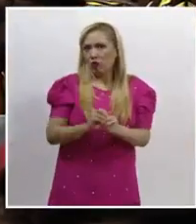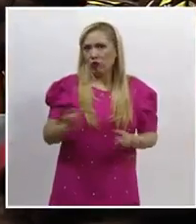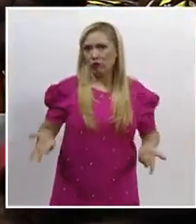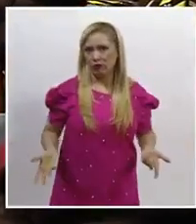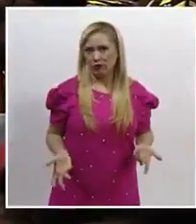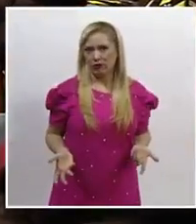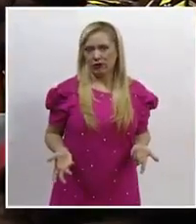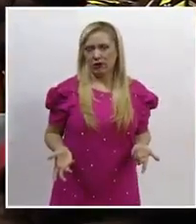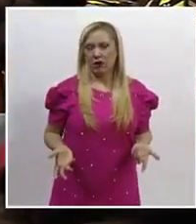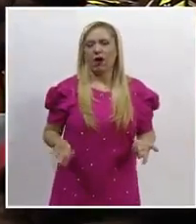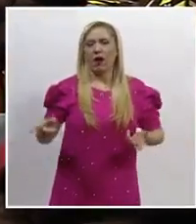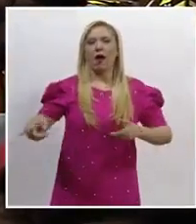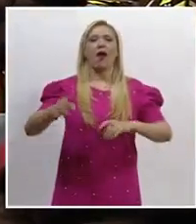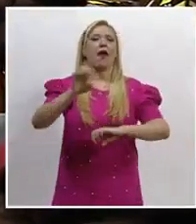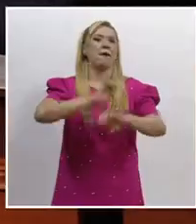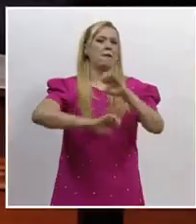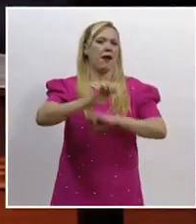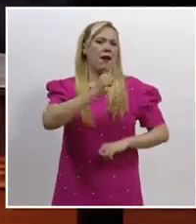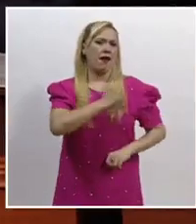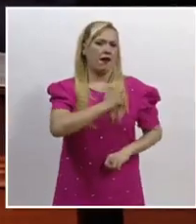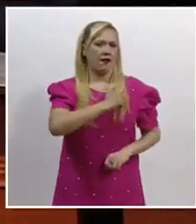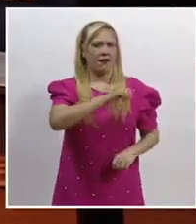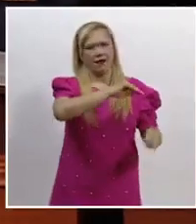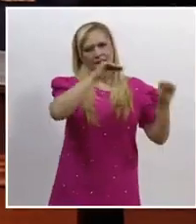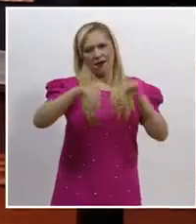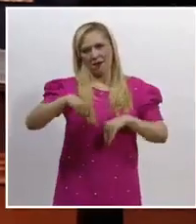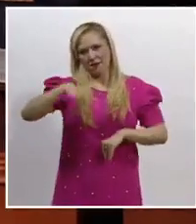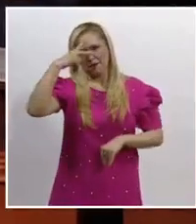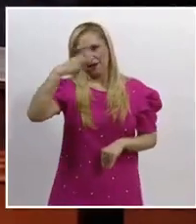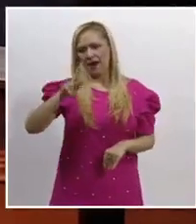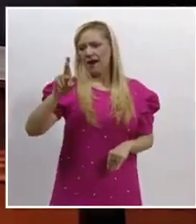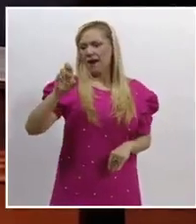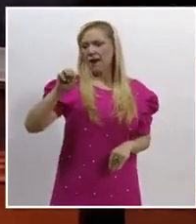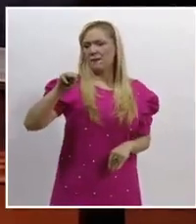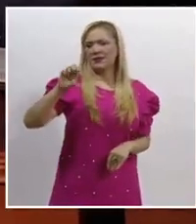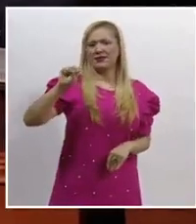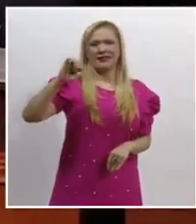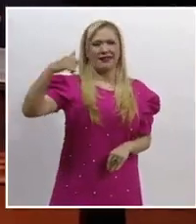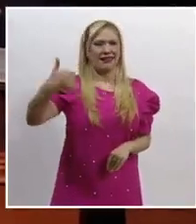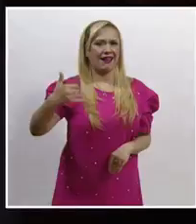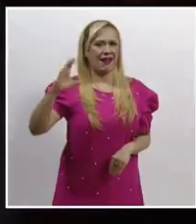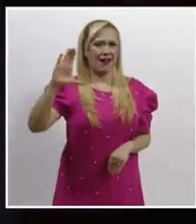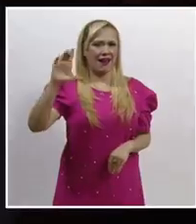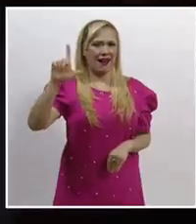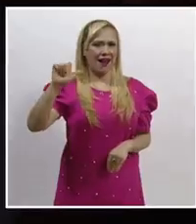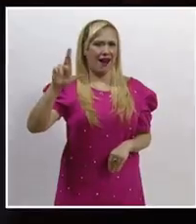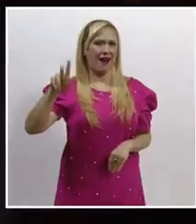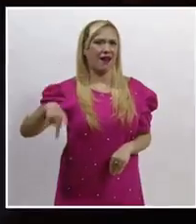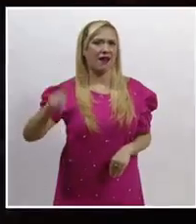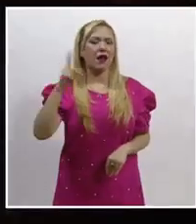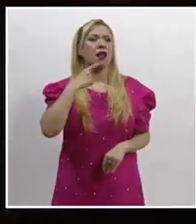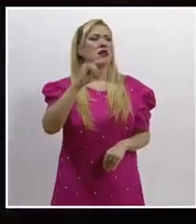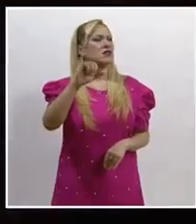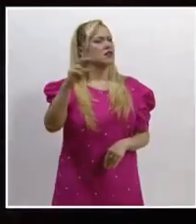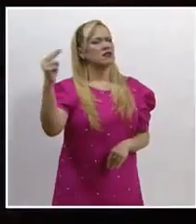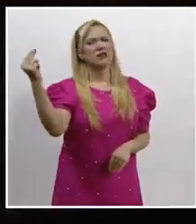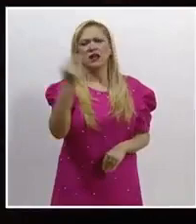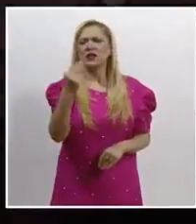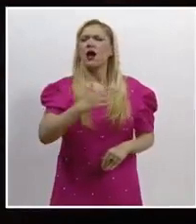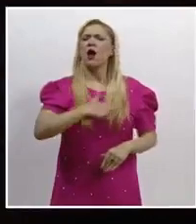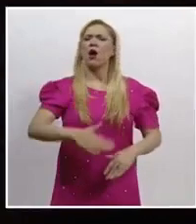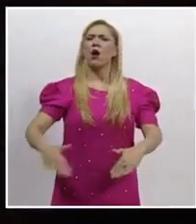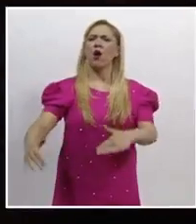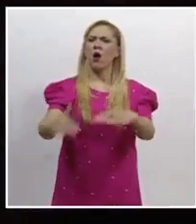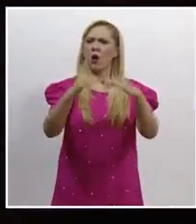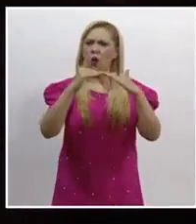este acto, el embajador de Canadá en México, Graeme C. Clark, pidió también en ese sentido una justicia